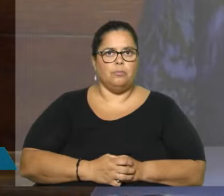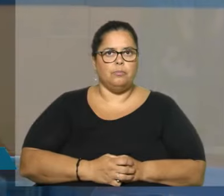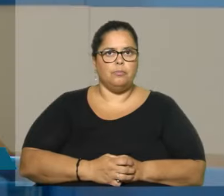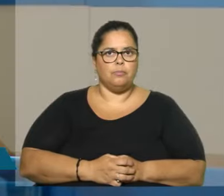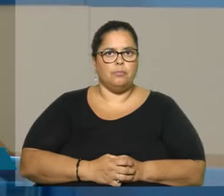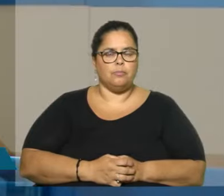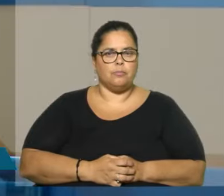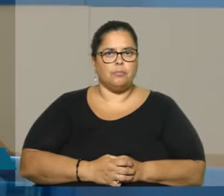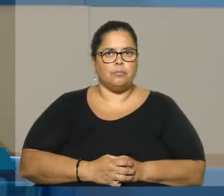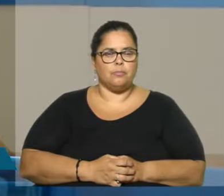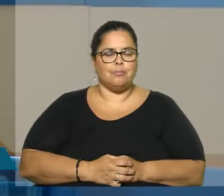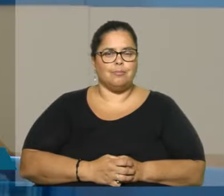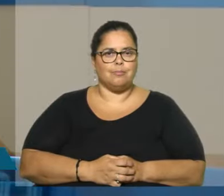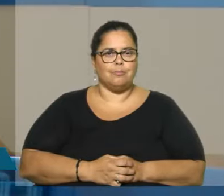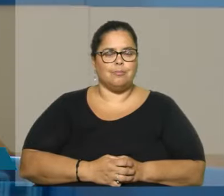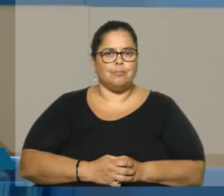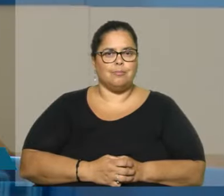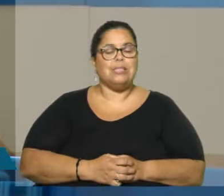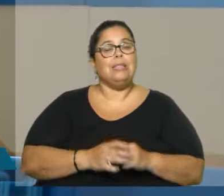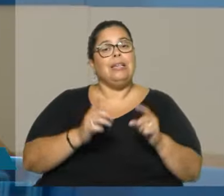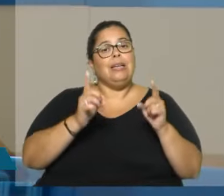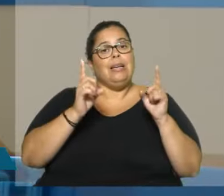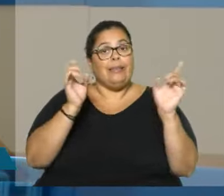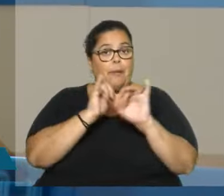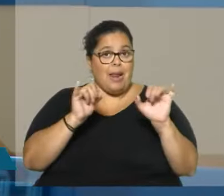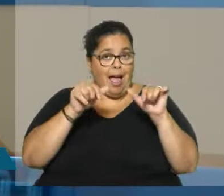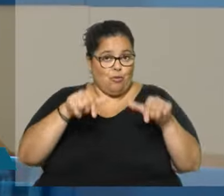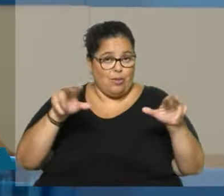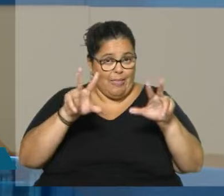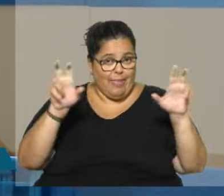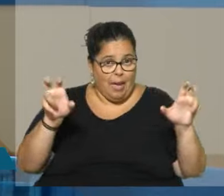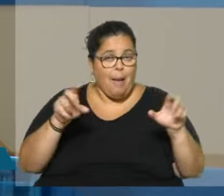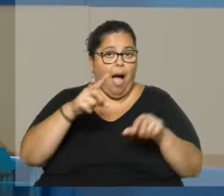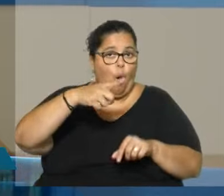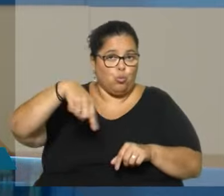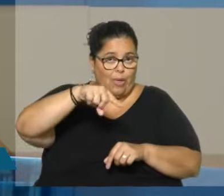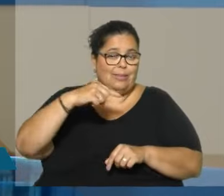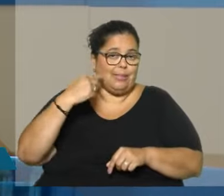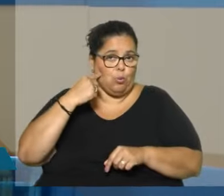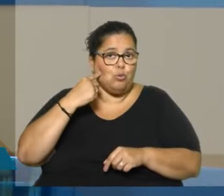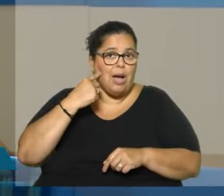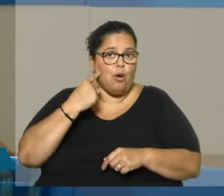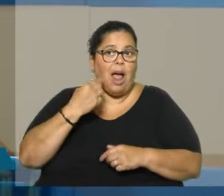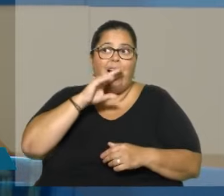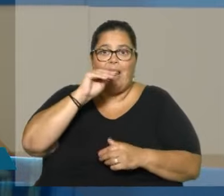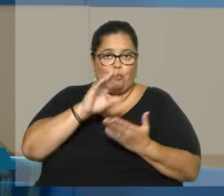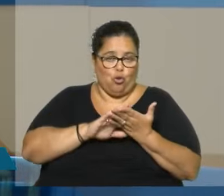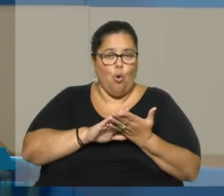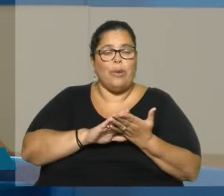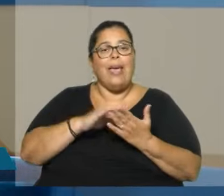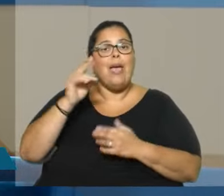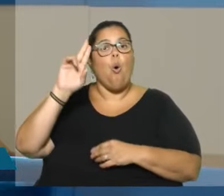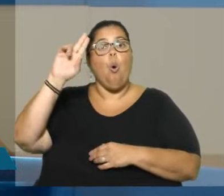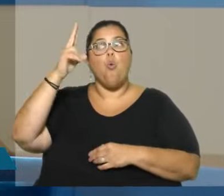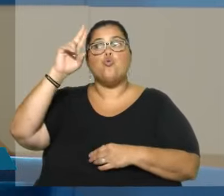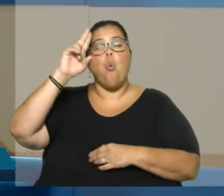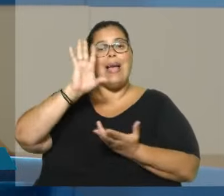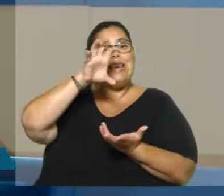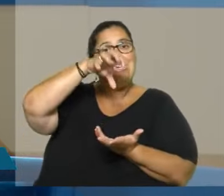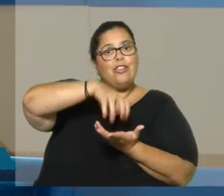bow Bueno muy bien y cerrando este tema ustedes habrán escuchado el Uruguay innovation Hub que es un un